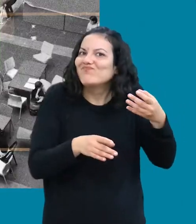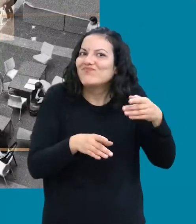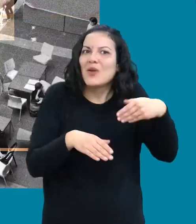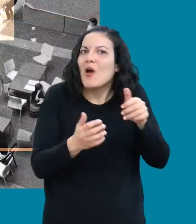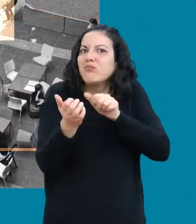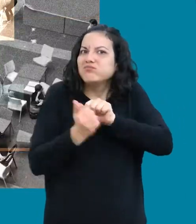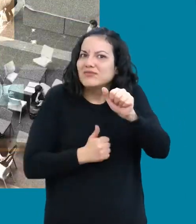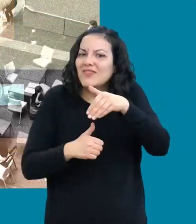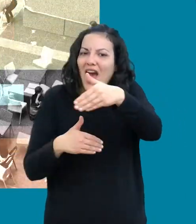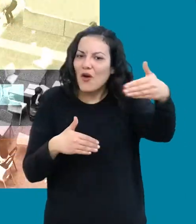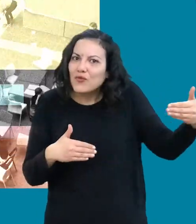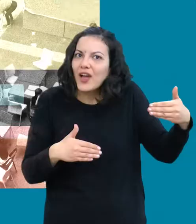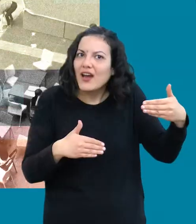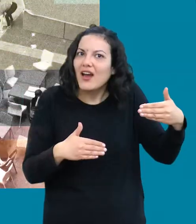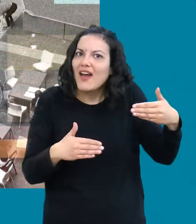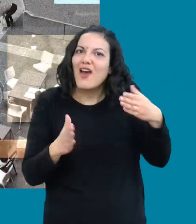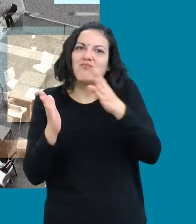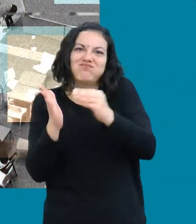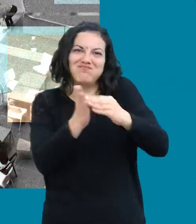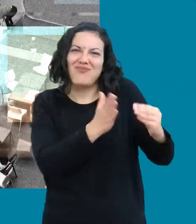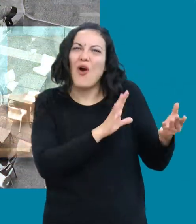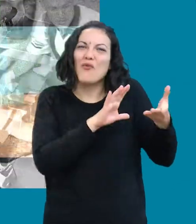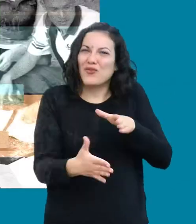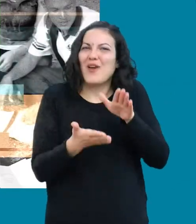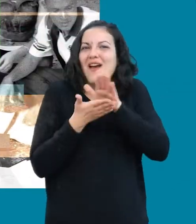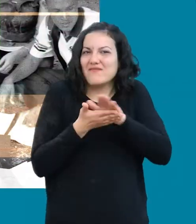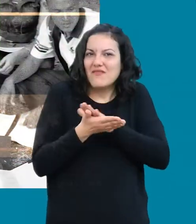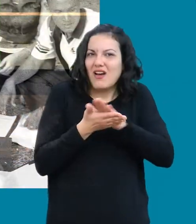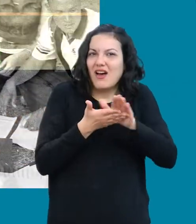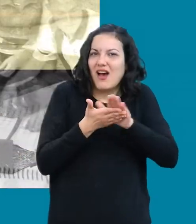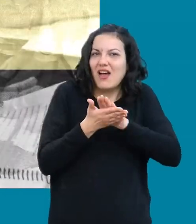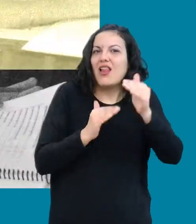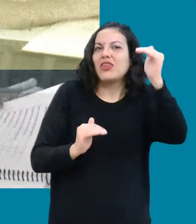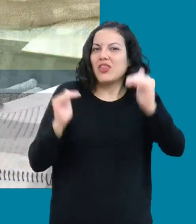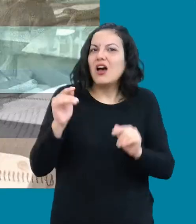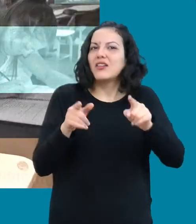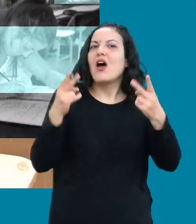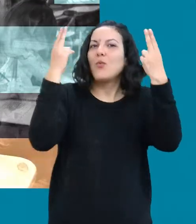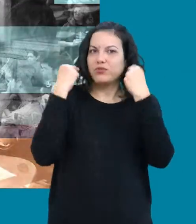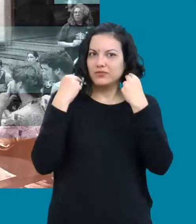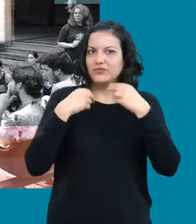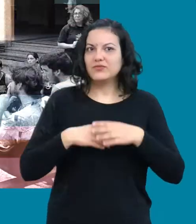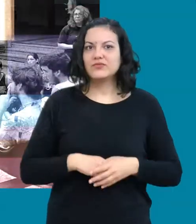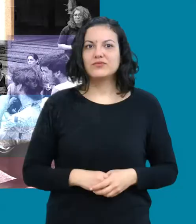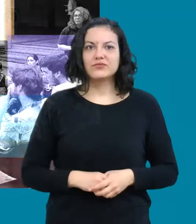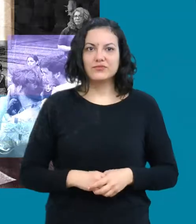reproducen las formas más básicas de la desigualdad y la subordinación.